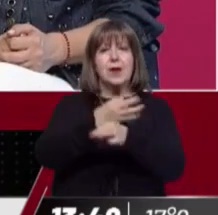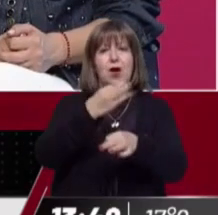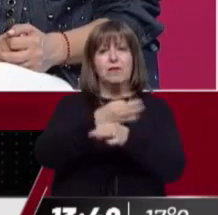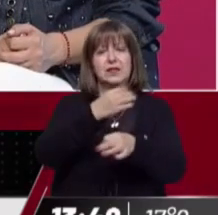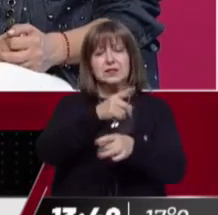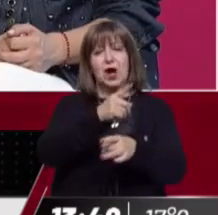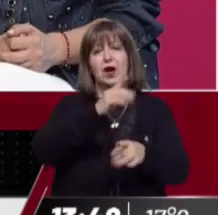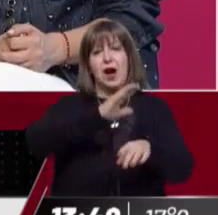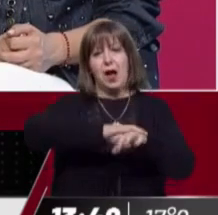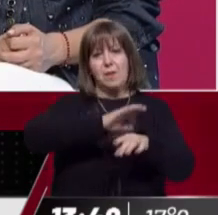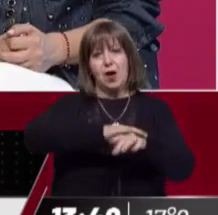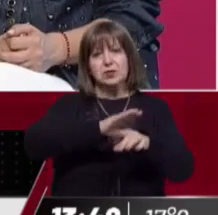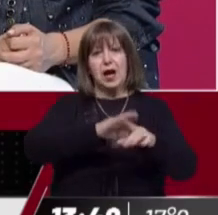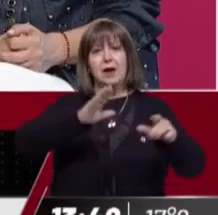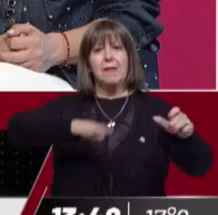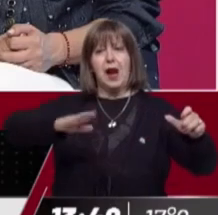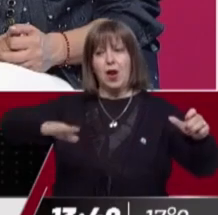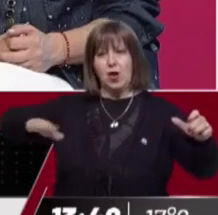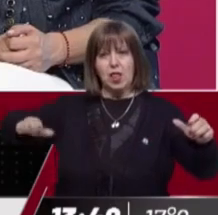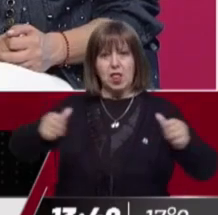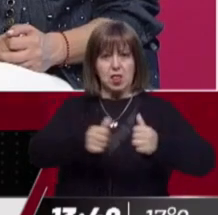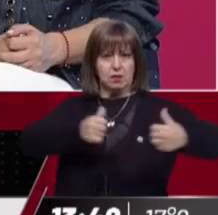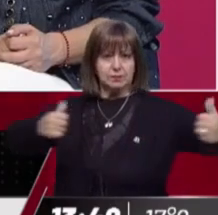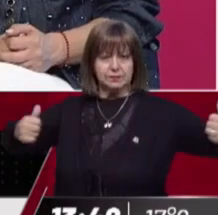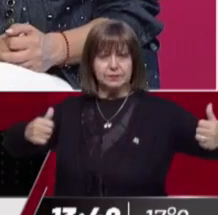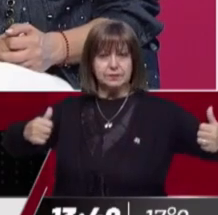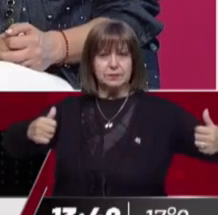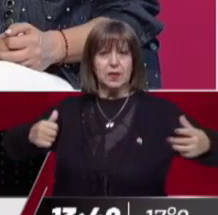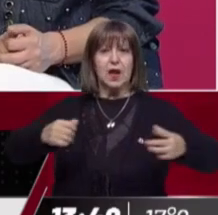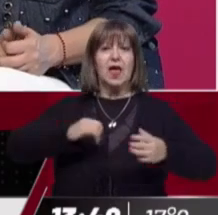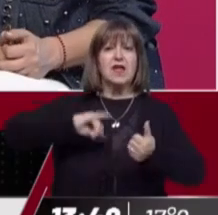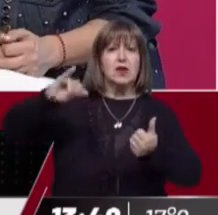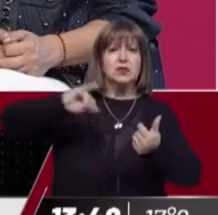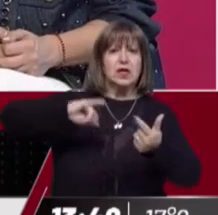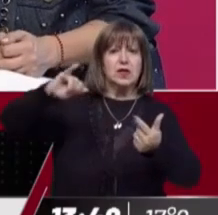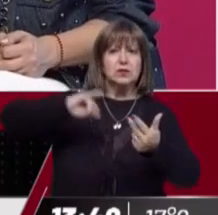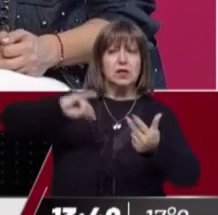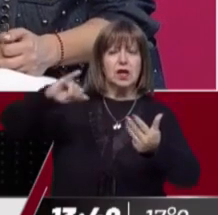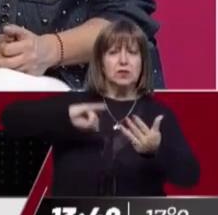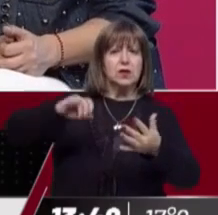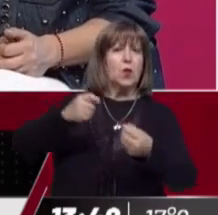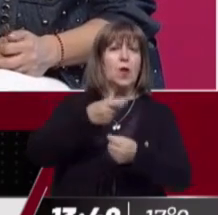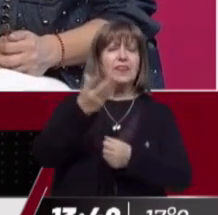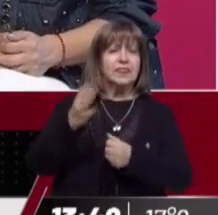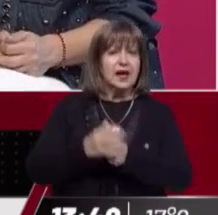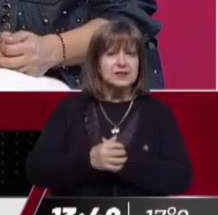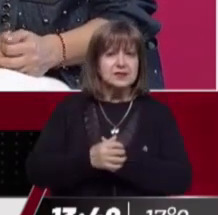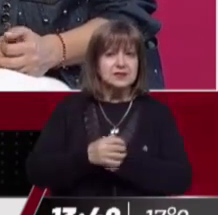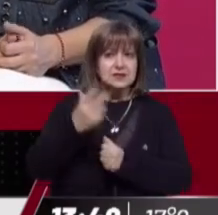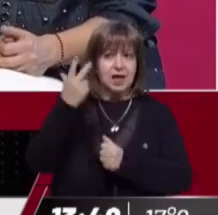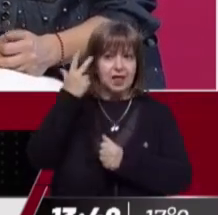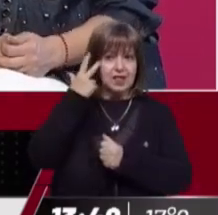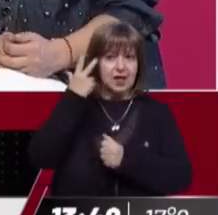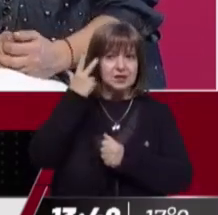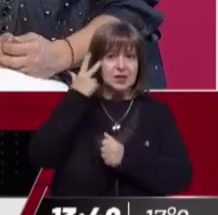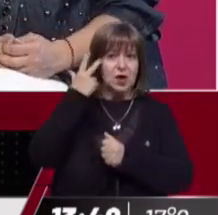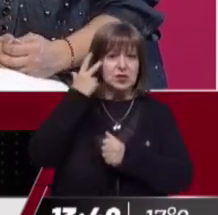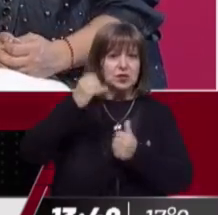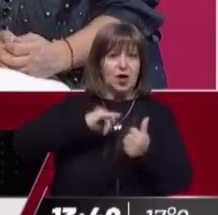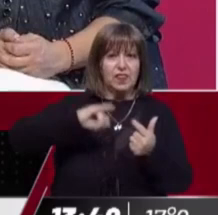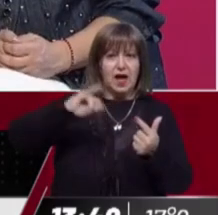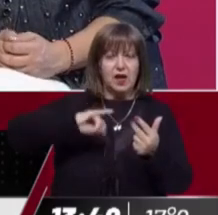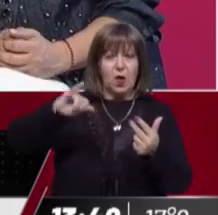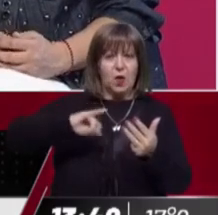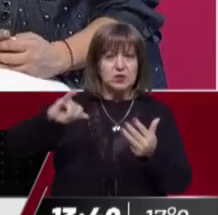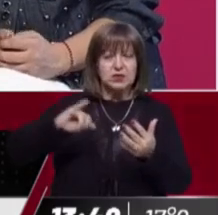acusado para con los pequeños. ¿Saben cuántas denuncias hay contra este docente? 18, claro. Es lo que nos marcaban. Una